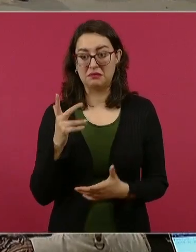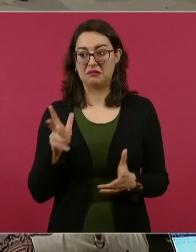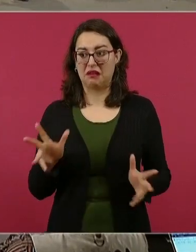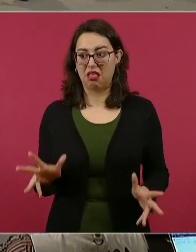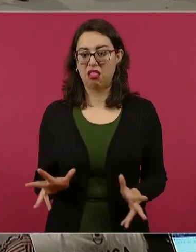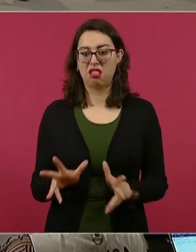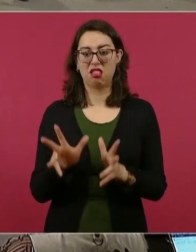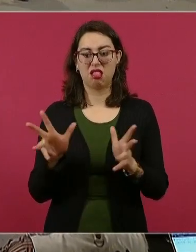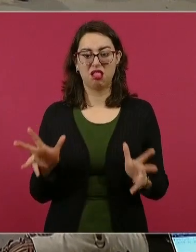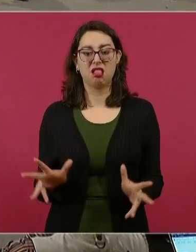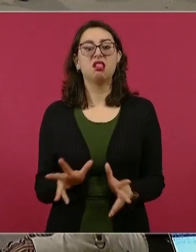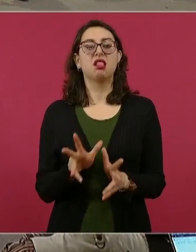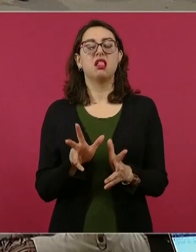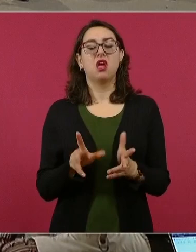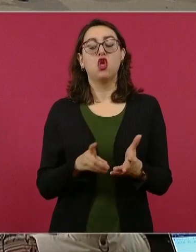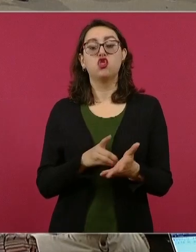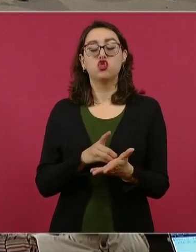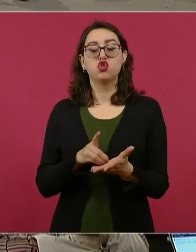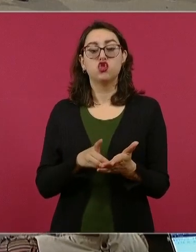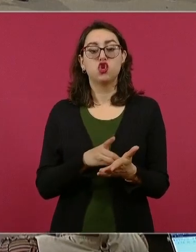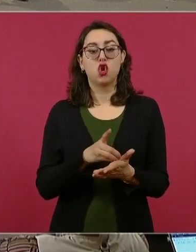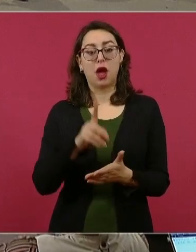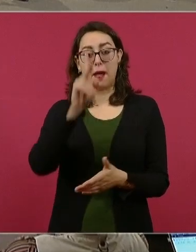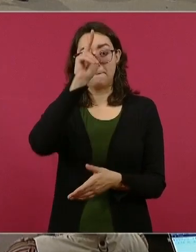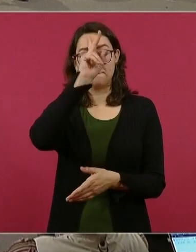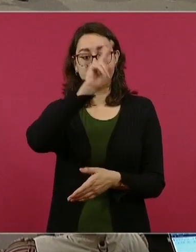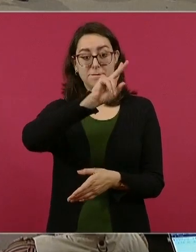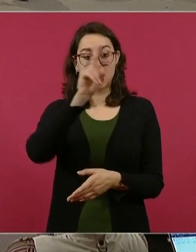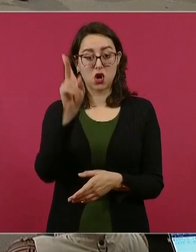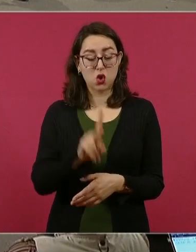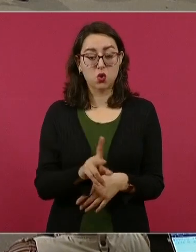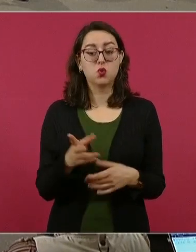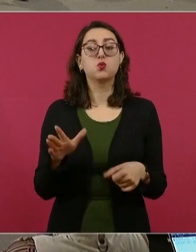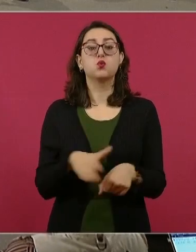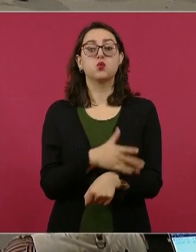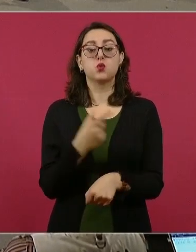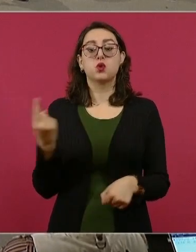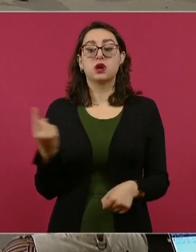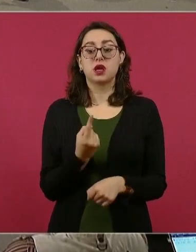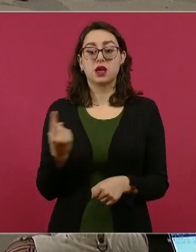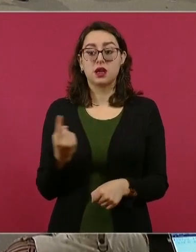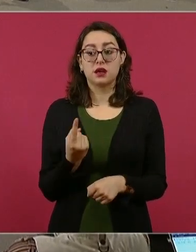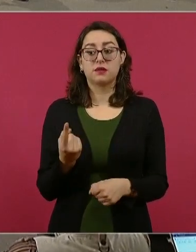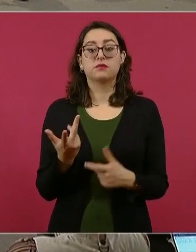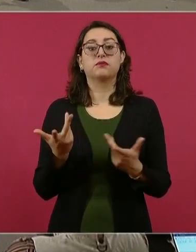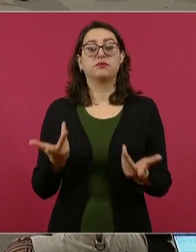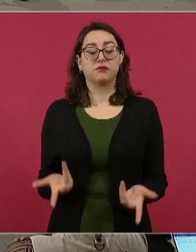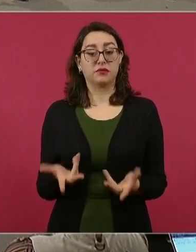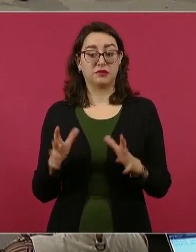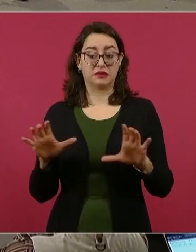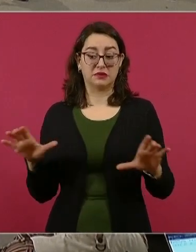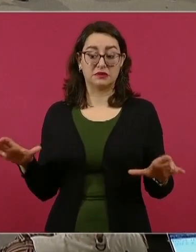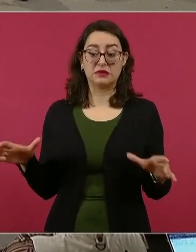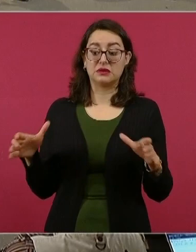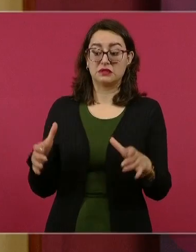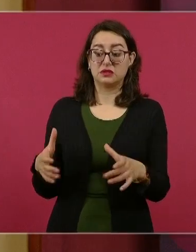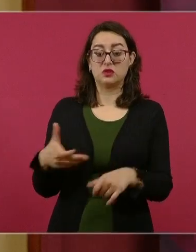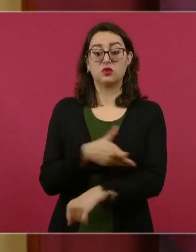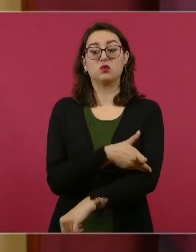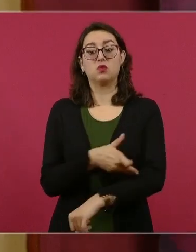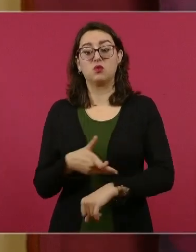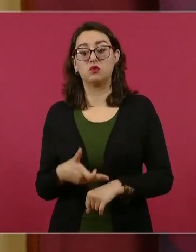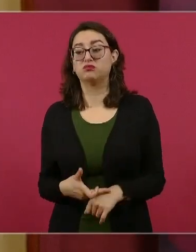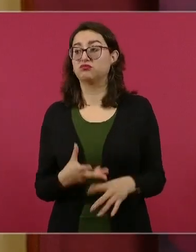estimular la violencia. Es un problema de salud pública porque ocurre en grandes magnitudes en las comunidades, en las